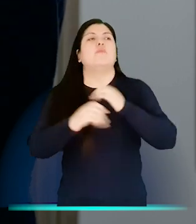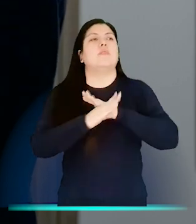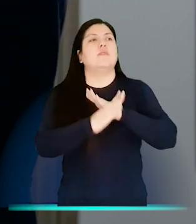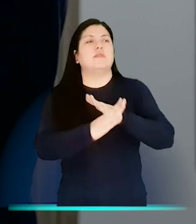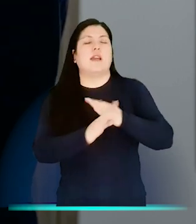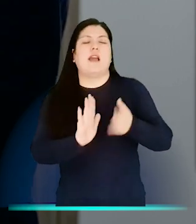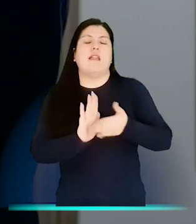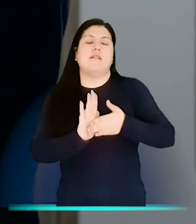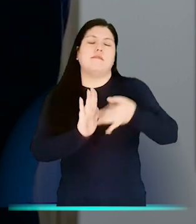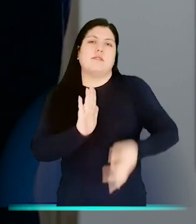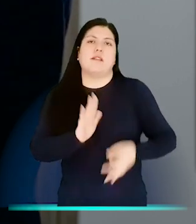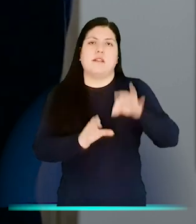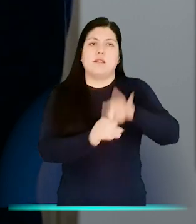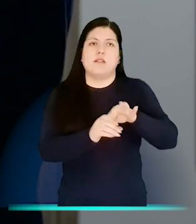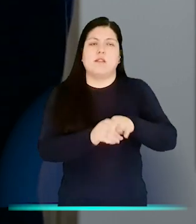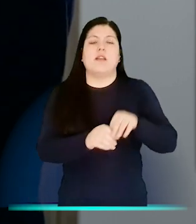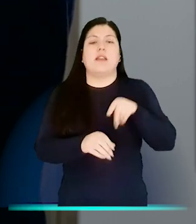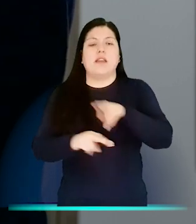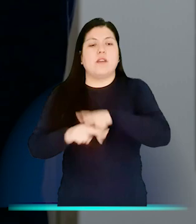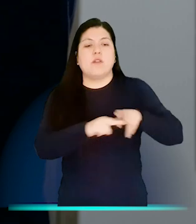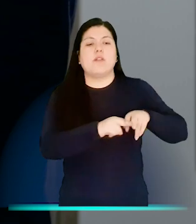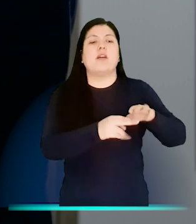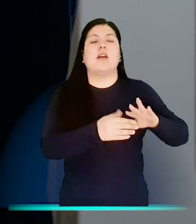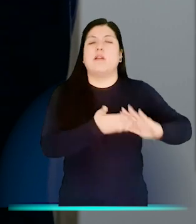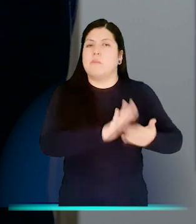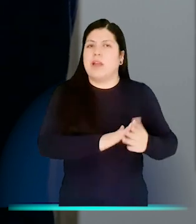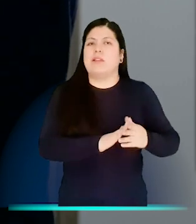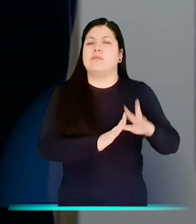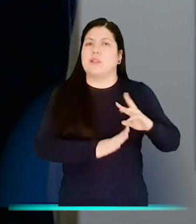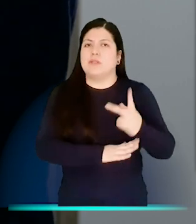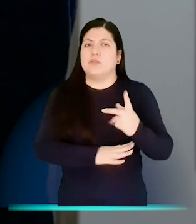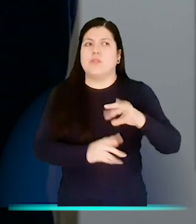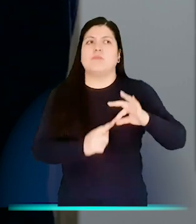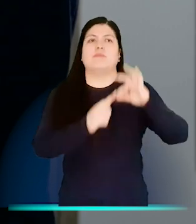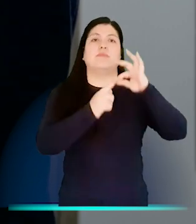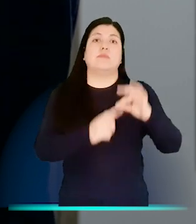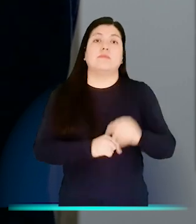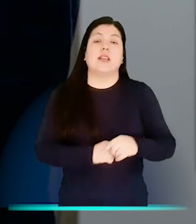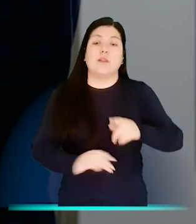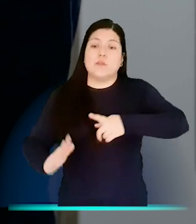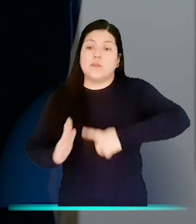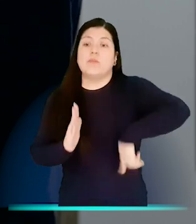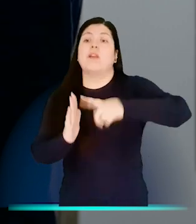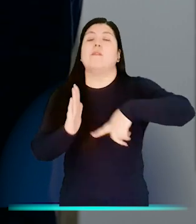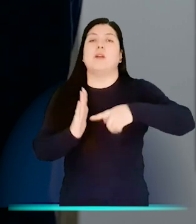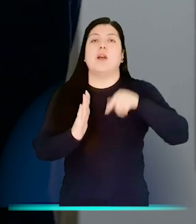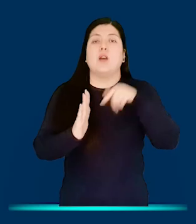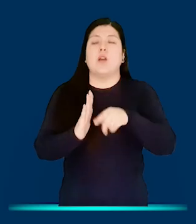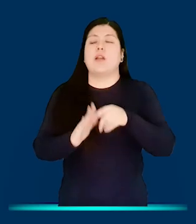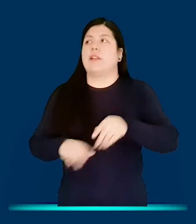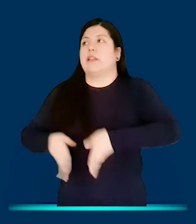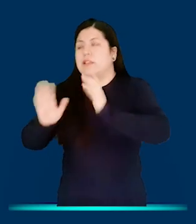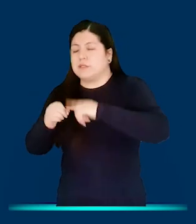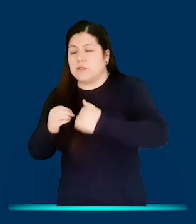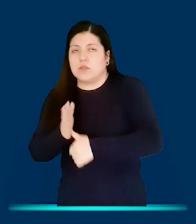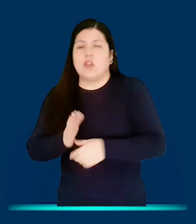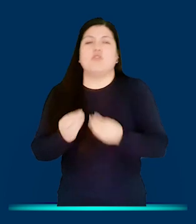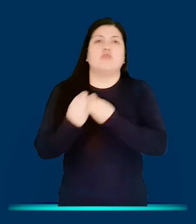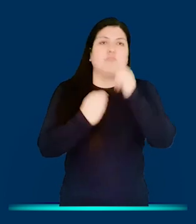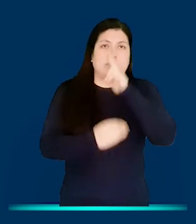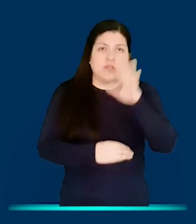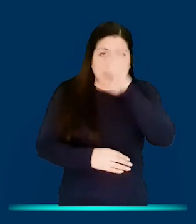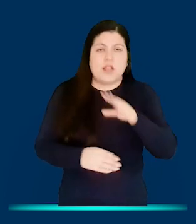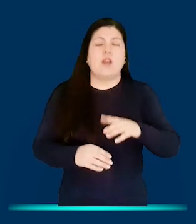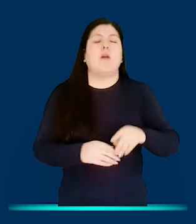suscribió un acuerdo por la promoción, protección y garantías electorales en las circunscripciones transitorias especiales de paz. Este acuerdo fue